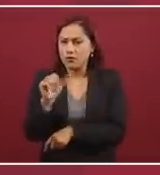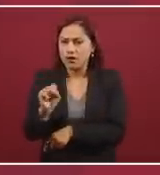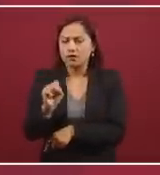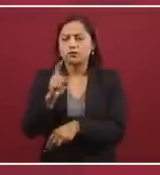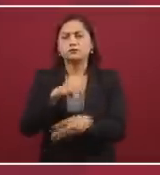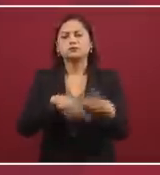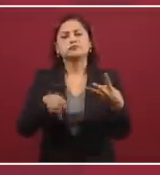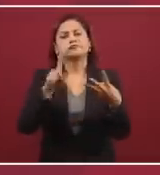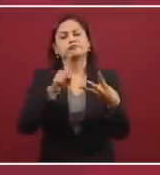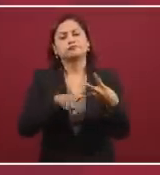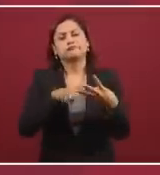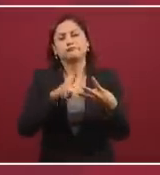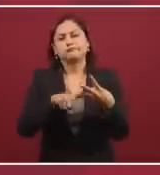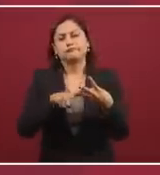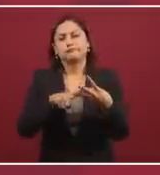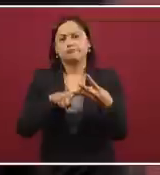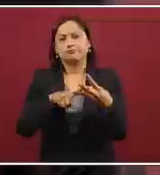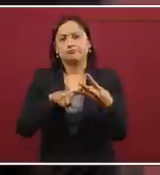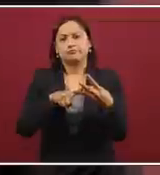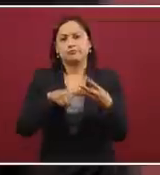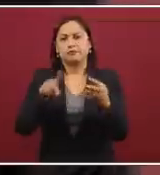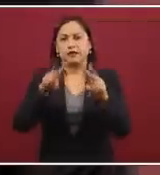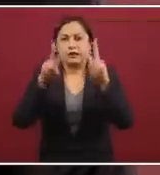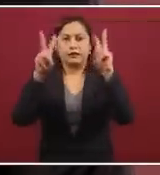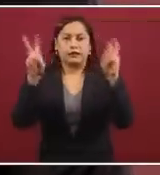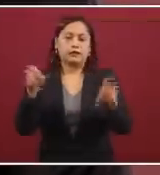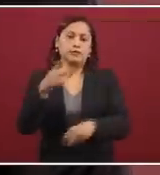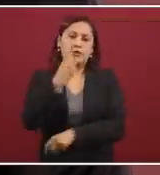en las policías